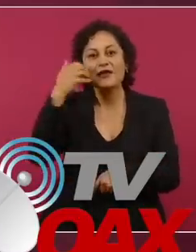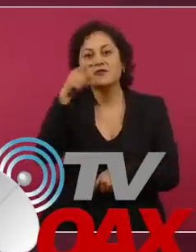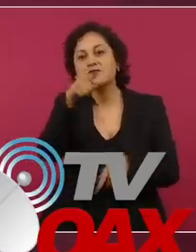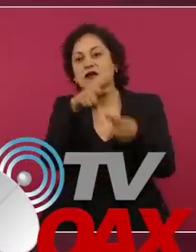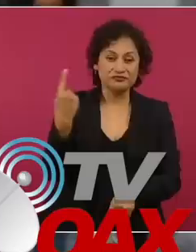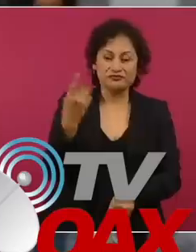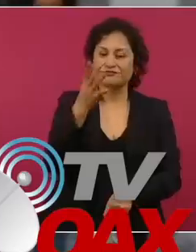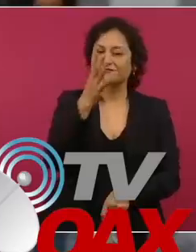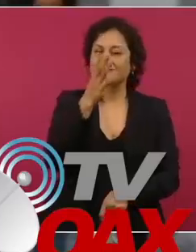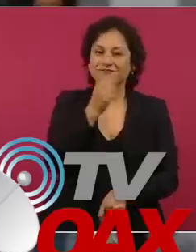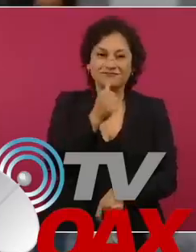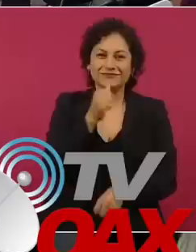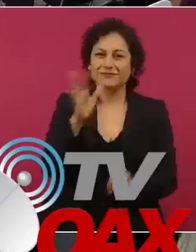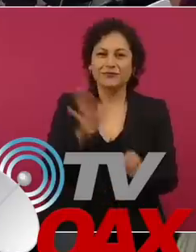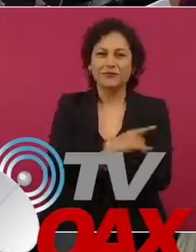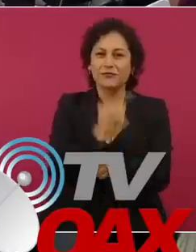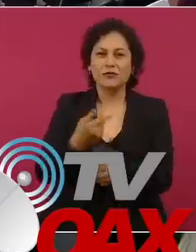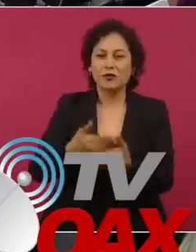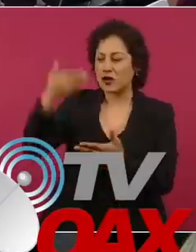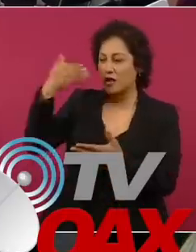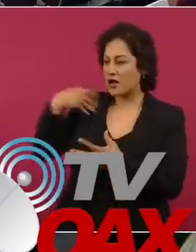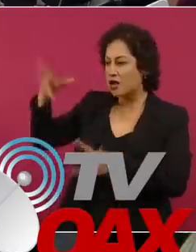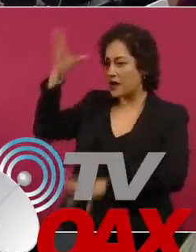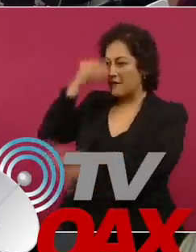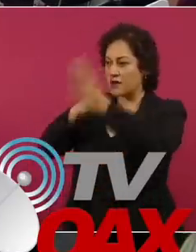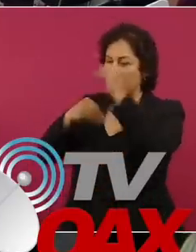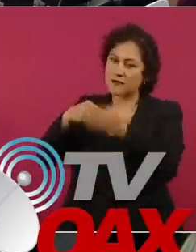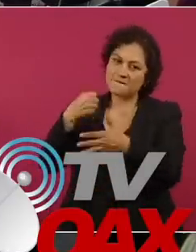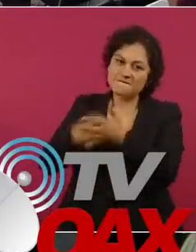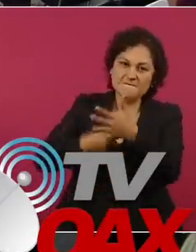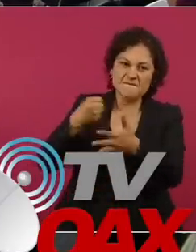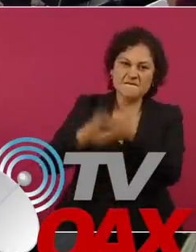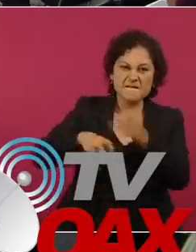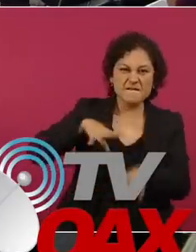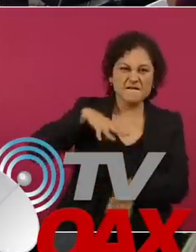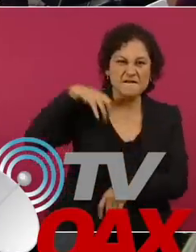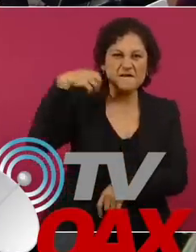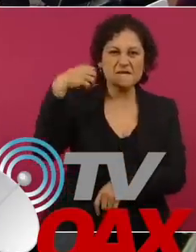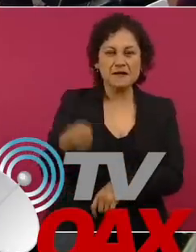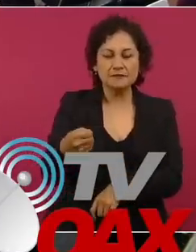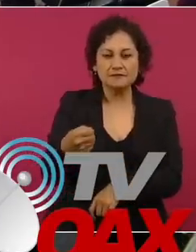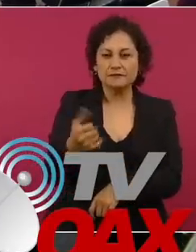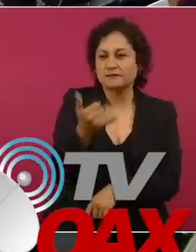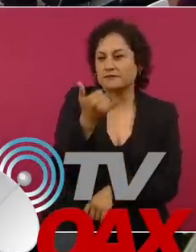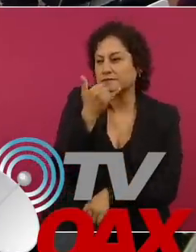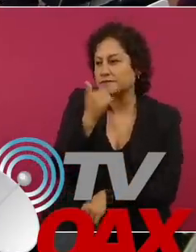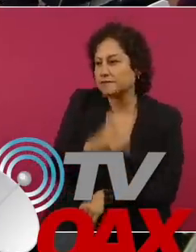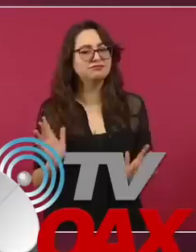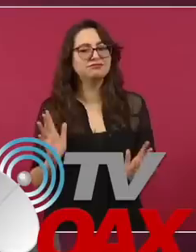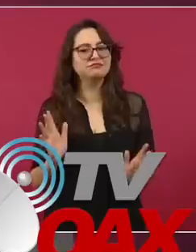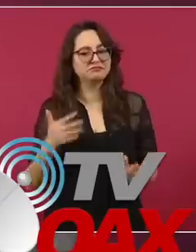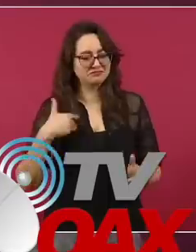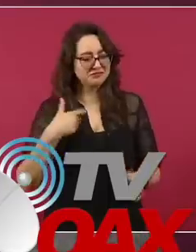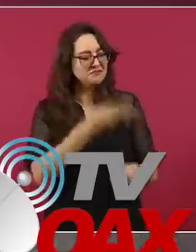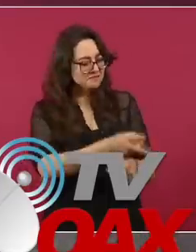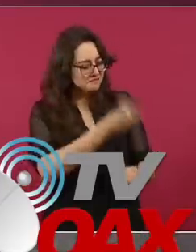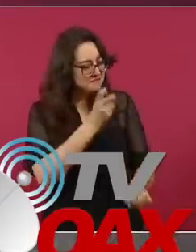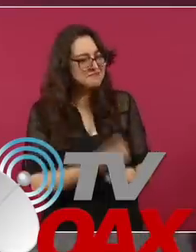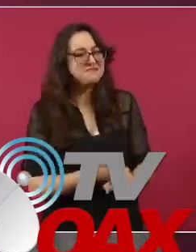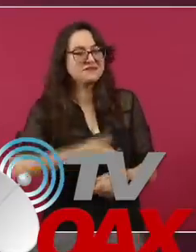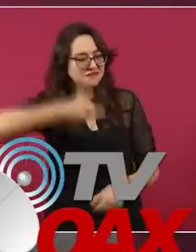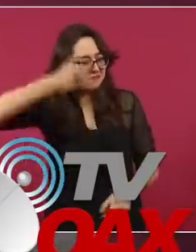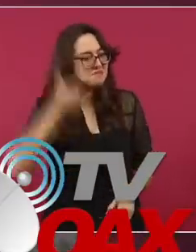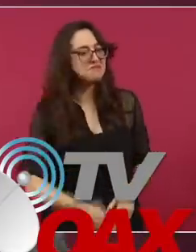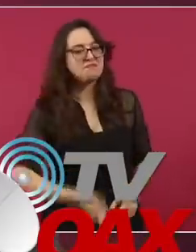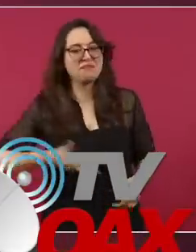años, perdónenme señores, me voy a tomar una atribución, le llevo 8 años al señor presidente de la República y usted está más entero